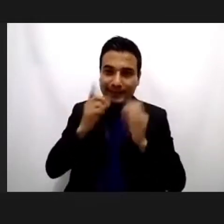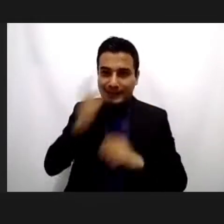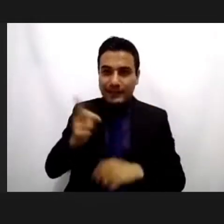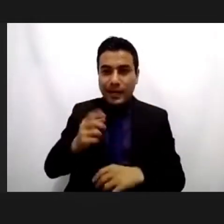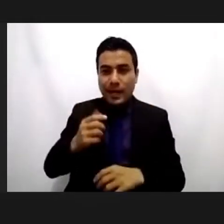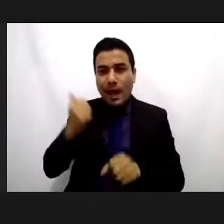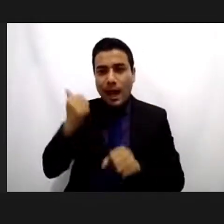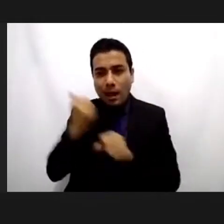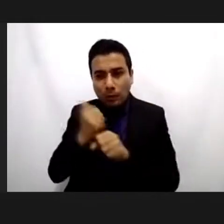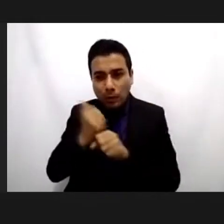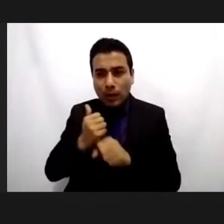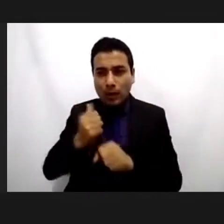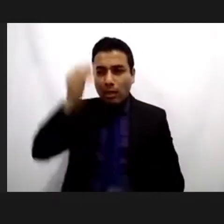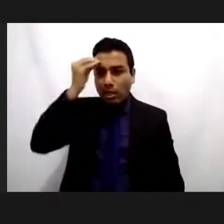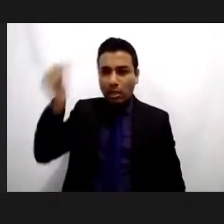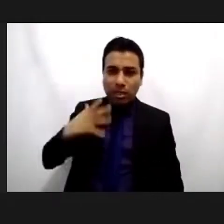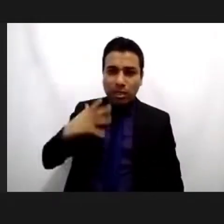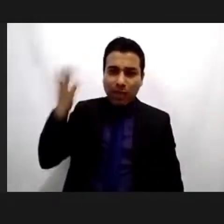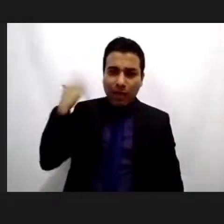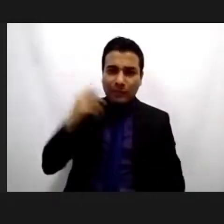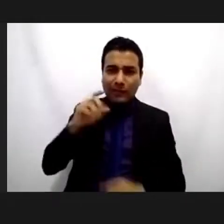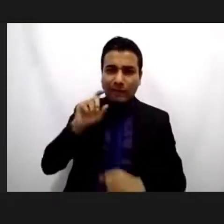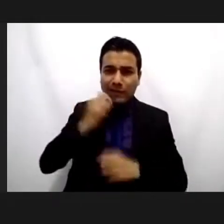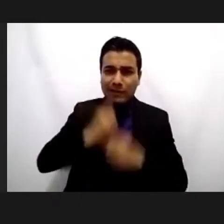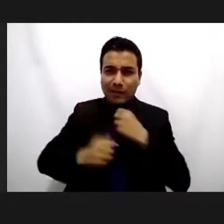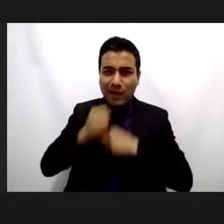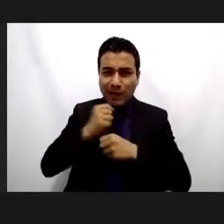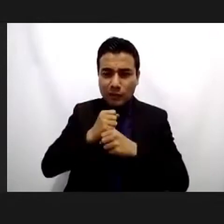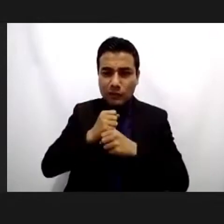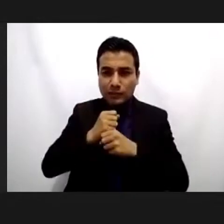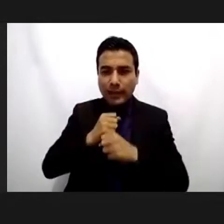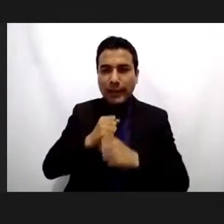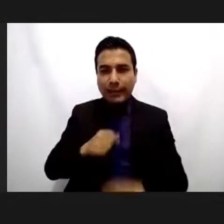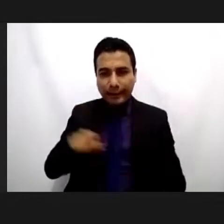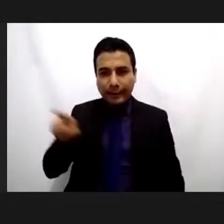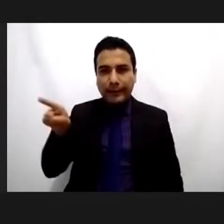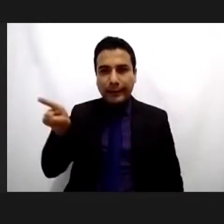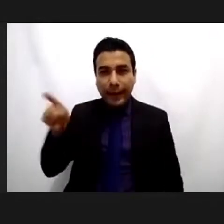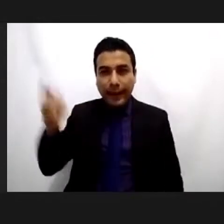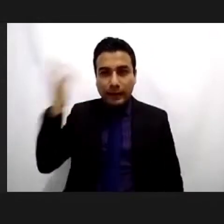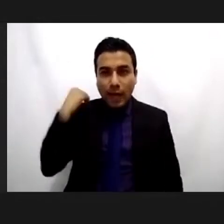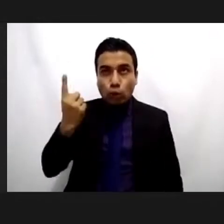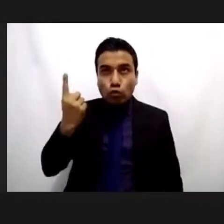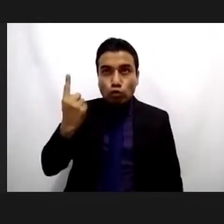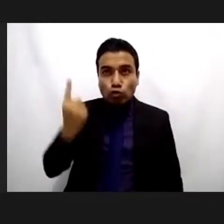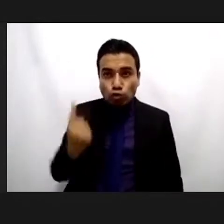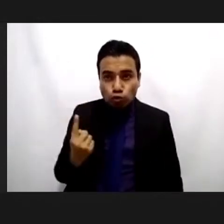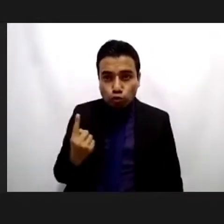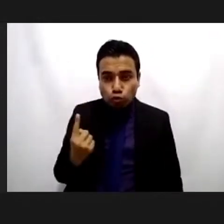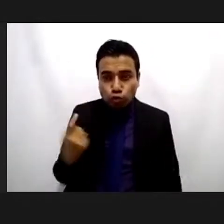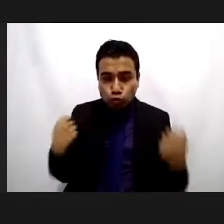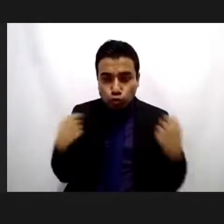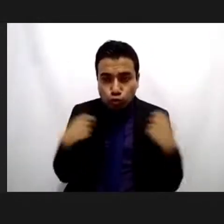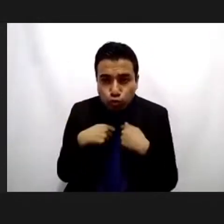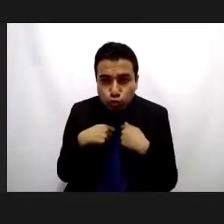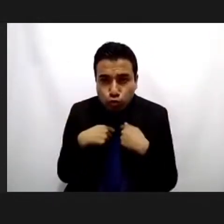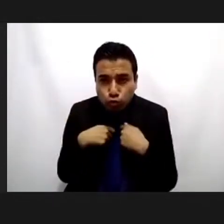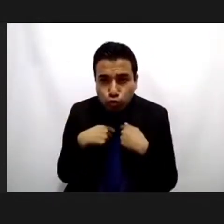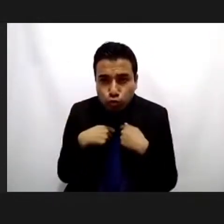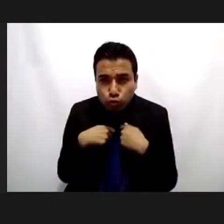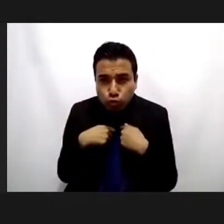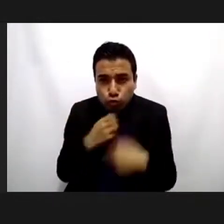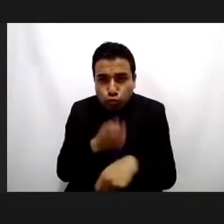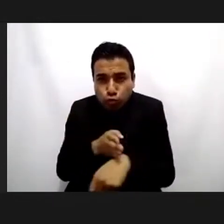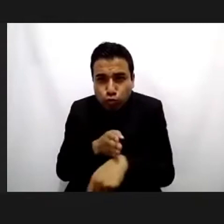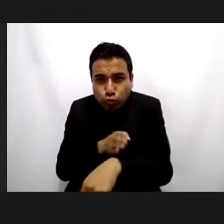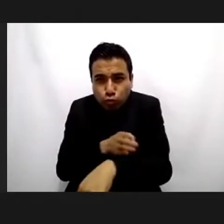hace 20 años, entonces podríamos pensar, tiene puesto el saco que tenía cuando era pequeño, pero él es tan creyente que puede